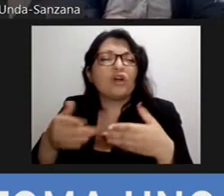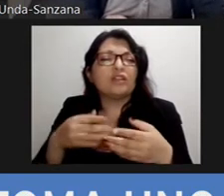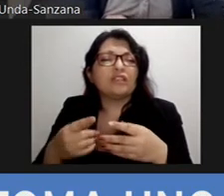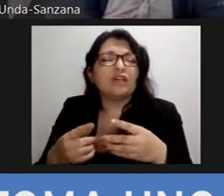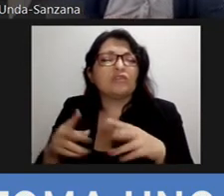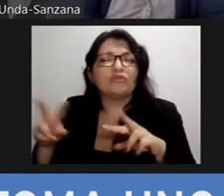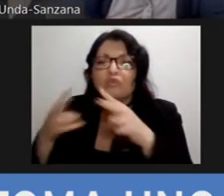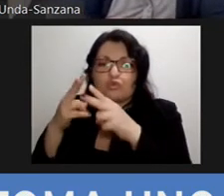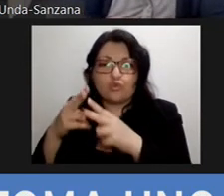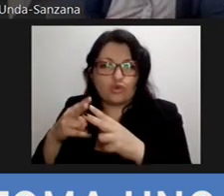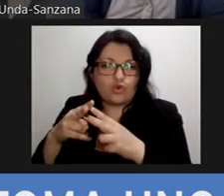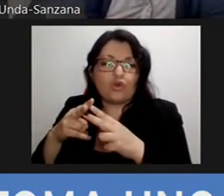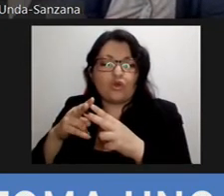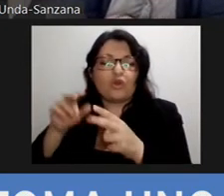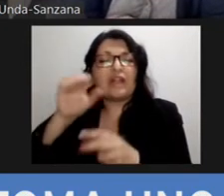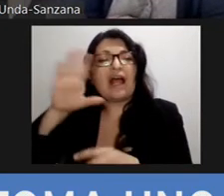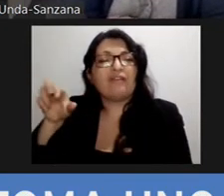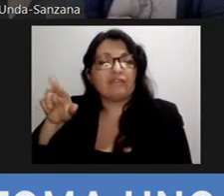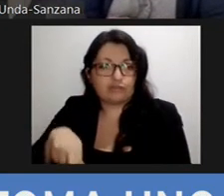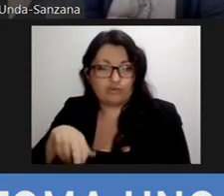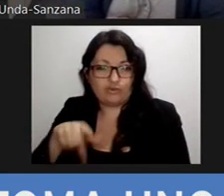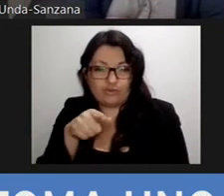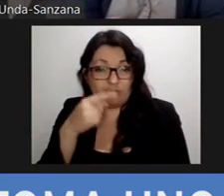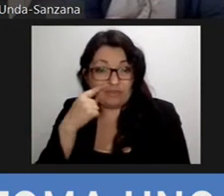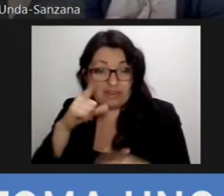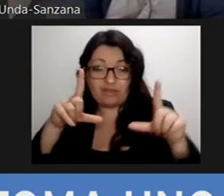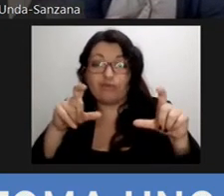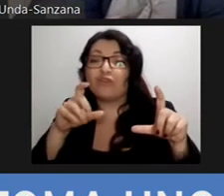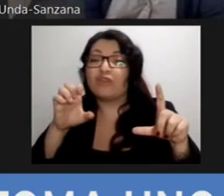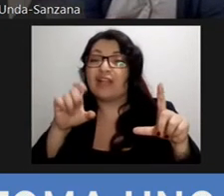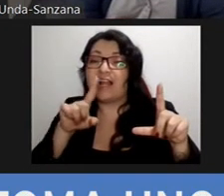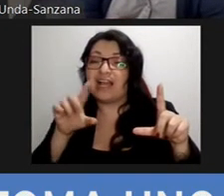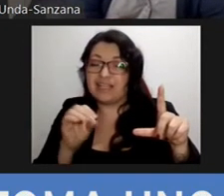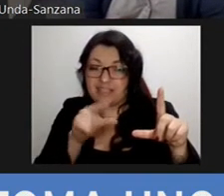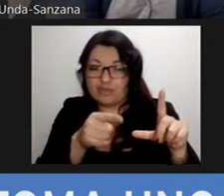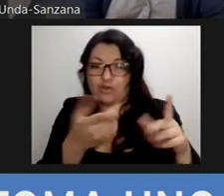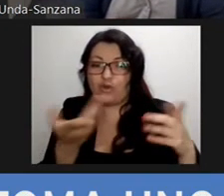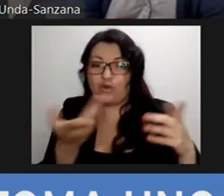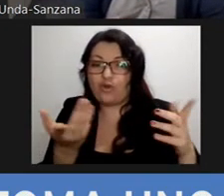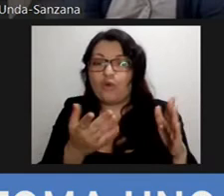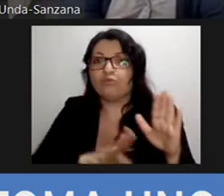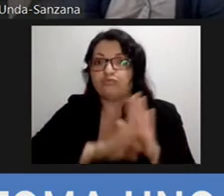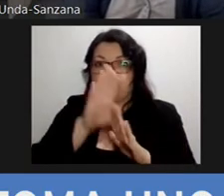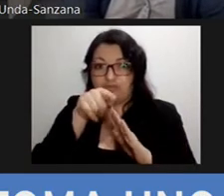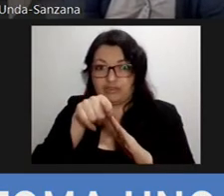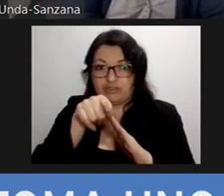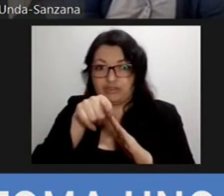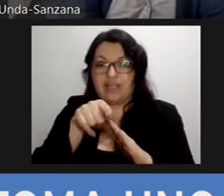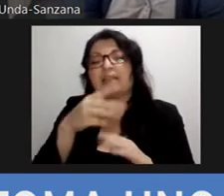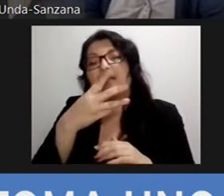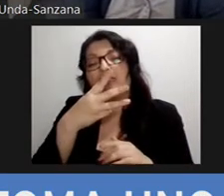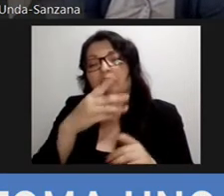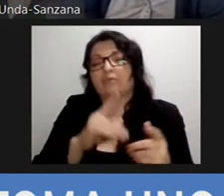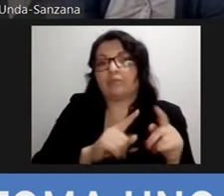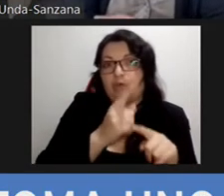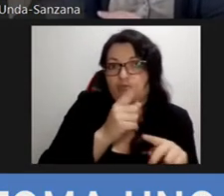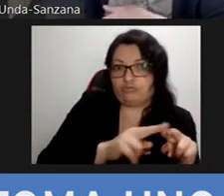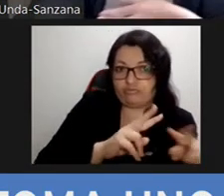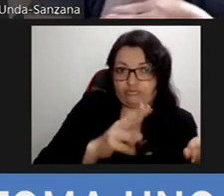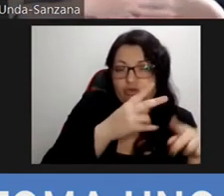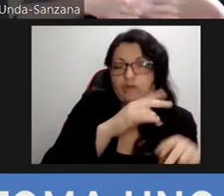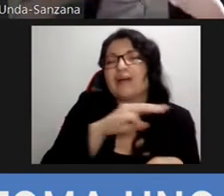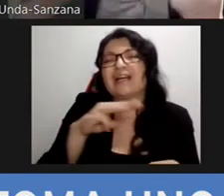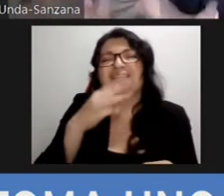proporcionada por la ESO en su sitio web y muestra el desarrollo que tenía Boyden 30 años más tarde, los